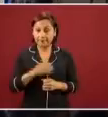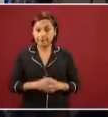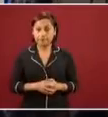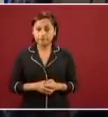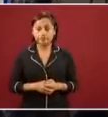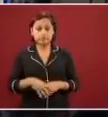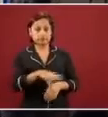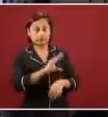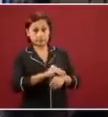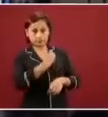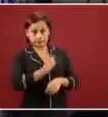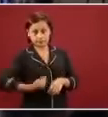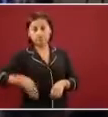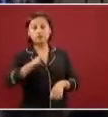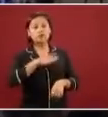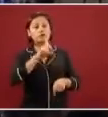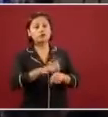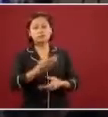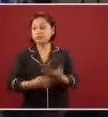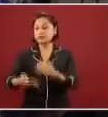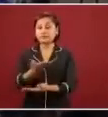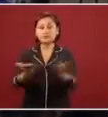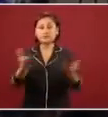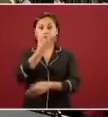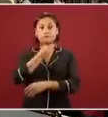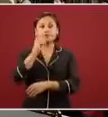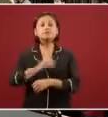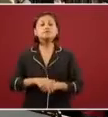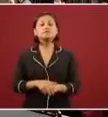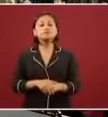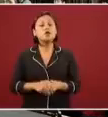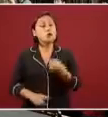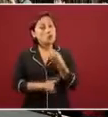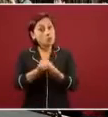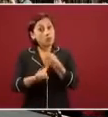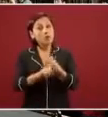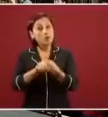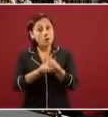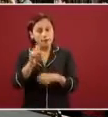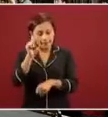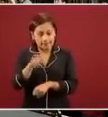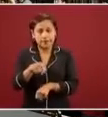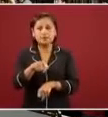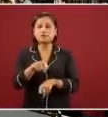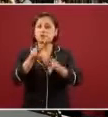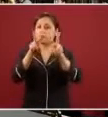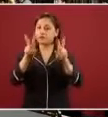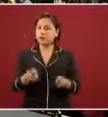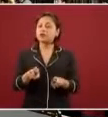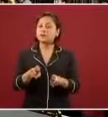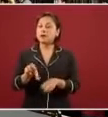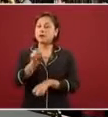Con su permiso, presidente, buenos días a todas y a todos. Otras afectaciones que tiene este tipo de prácticas es, como ya ha